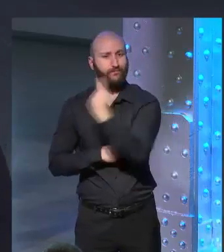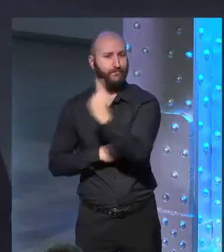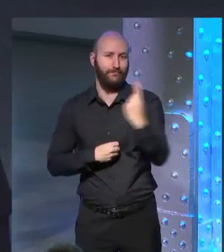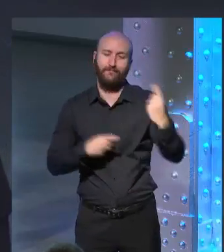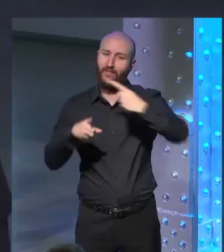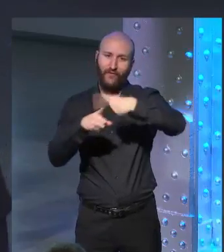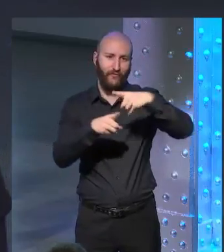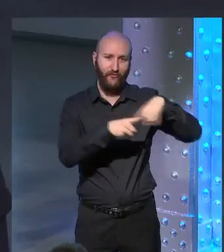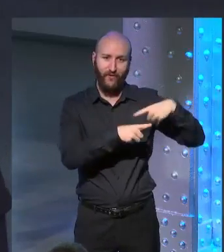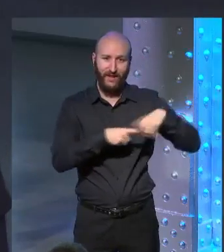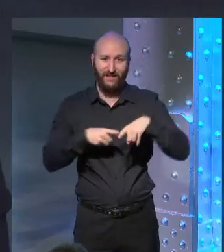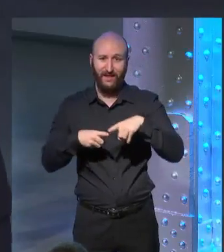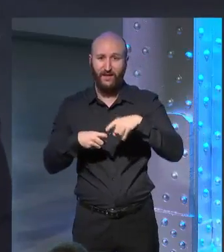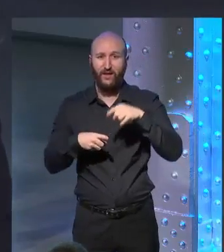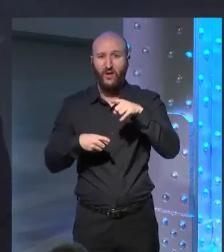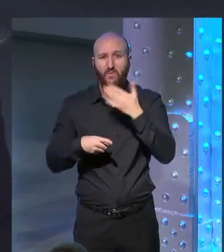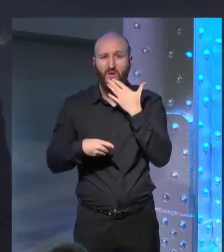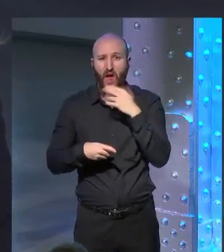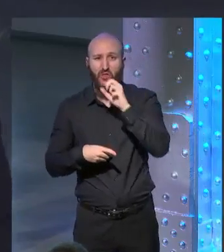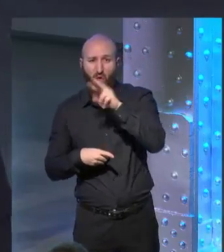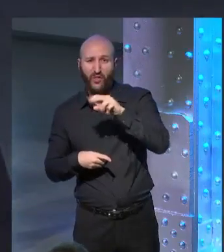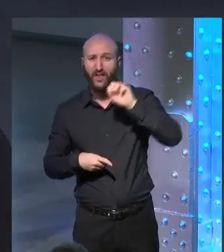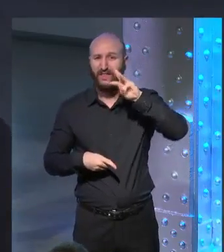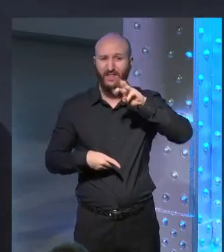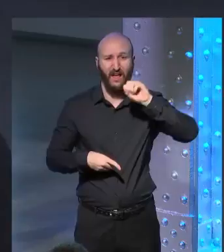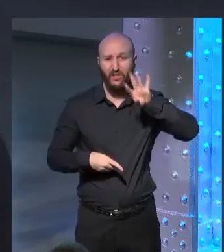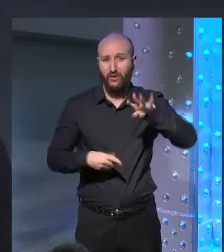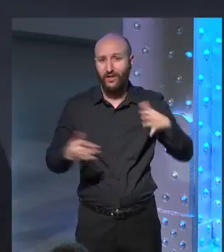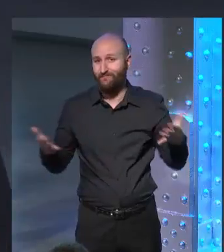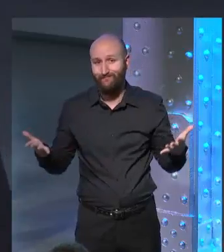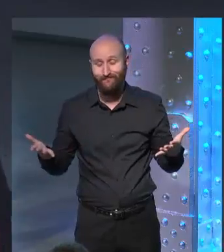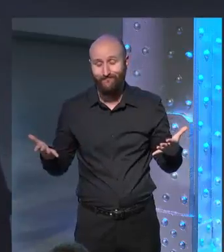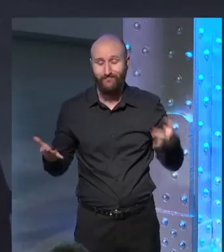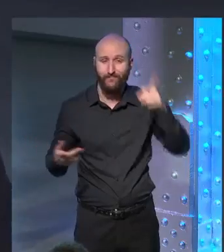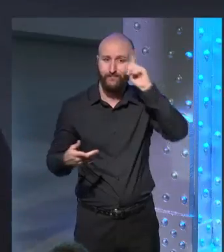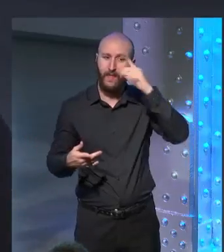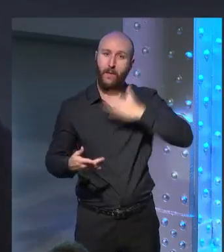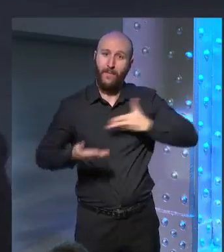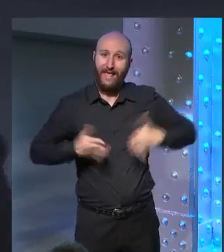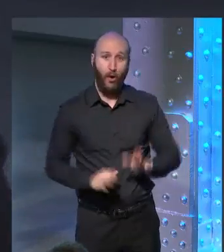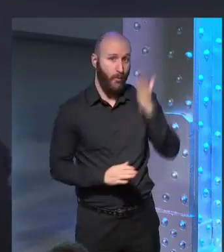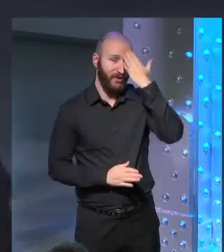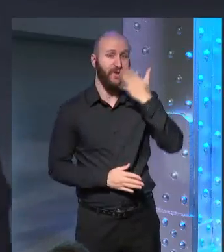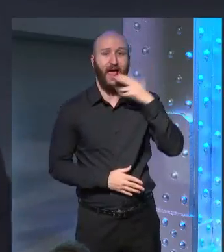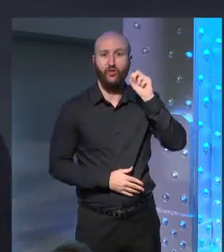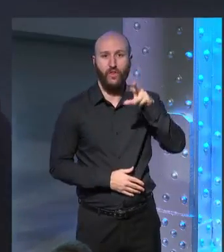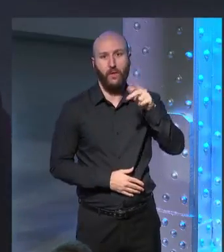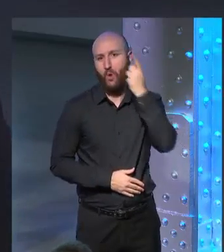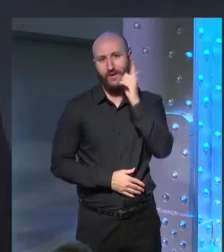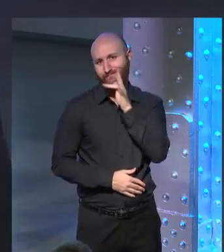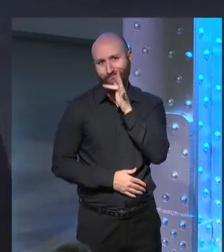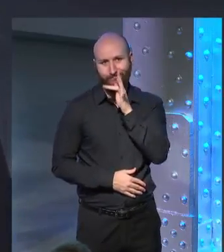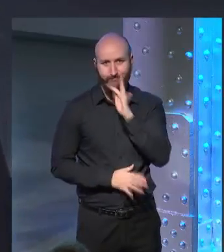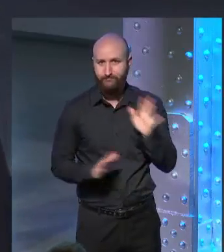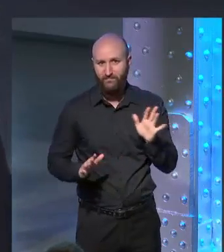sabéis que es muy difícil decir 12, 13, 14. Mi hijo mayor acaba de cumplir 12 y todavía no tiene móvil. Creo